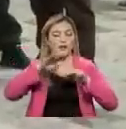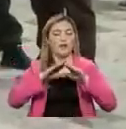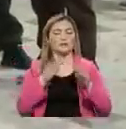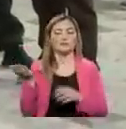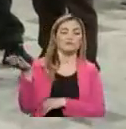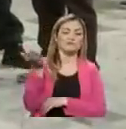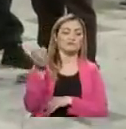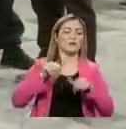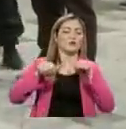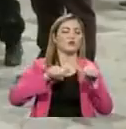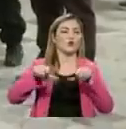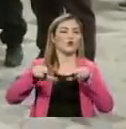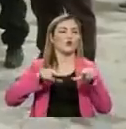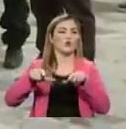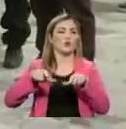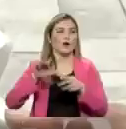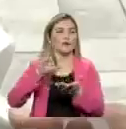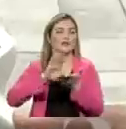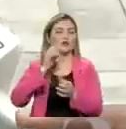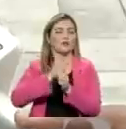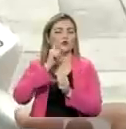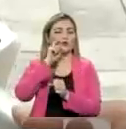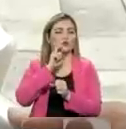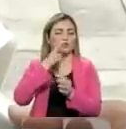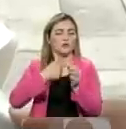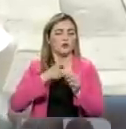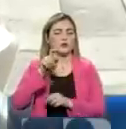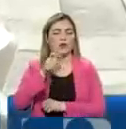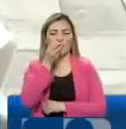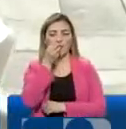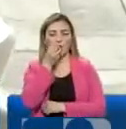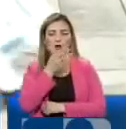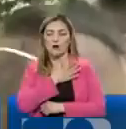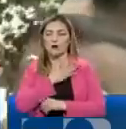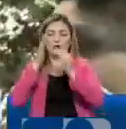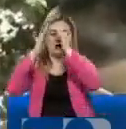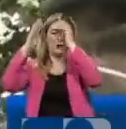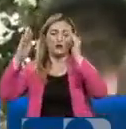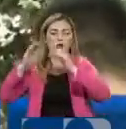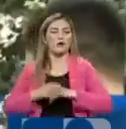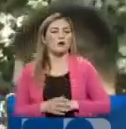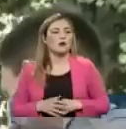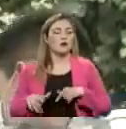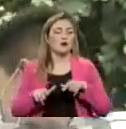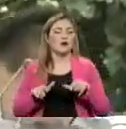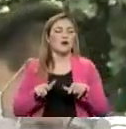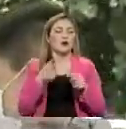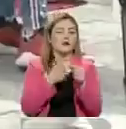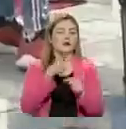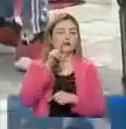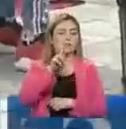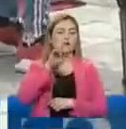administradores de los centros de tolerancia de Quito. Necesitamos comer y llevar la comida a la casa. Este sector, que alberga solo en